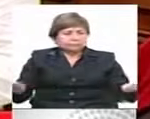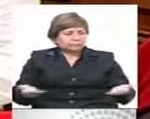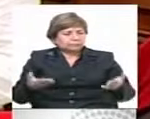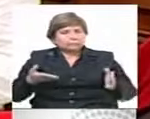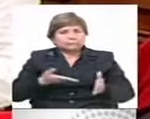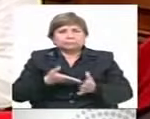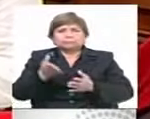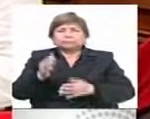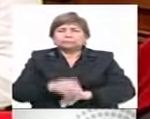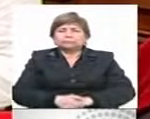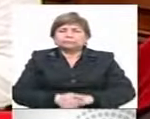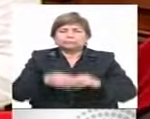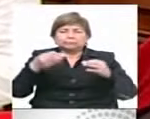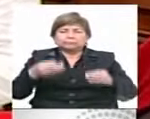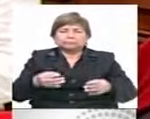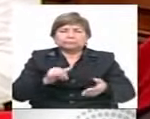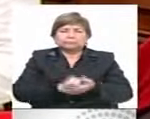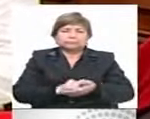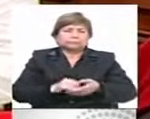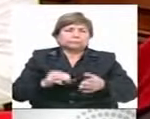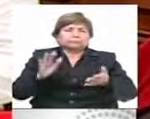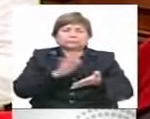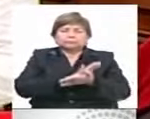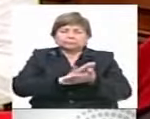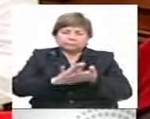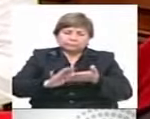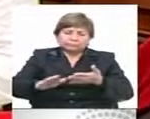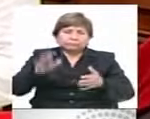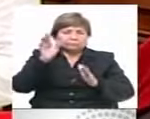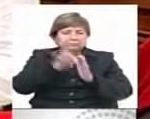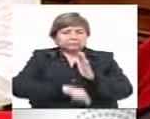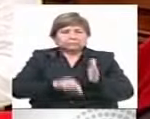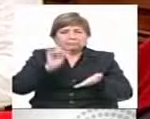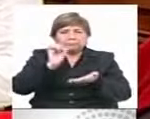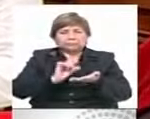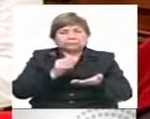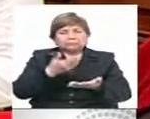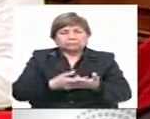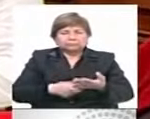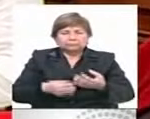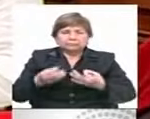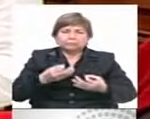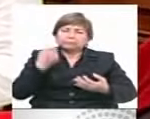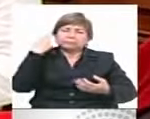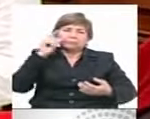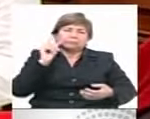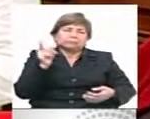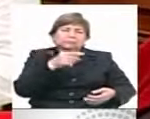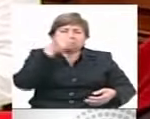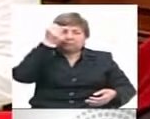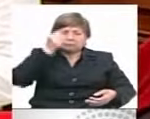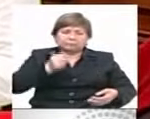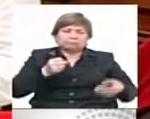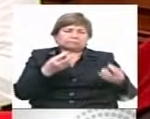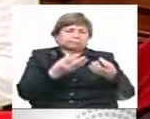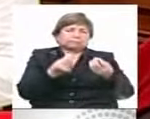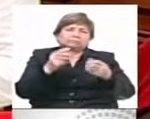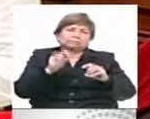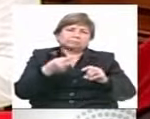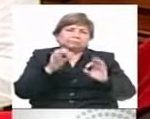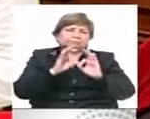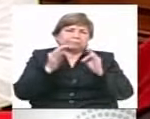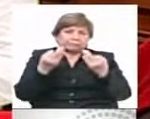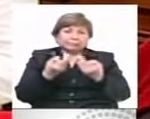manera concretar esa energía limpia, barata y accesible, especialmente para el sur y para miles de familias